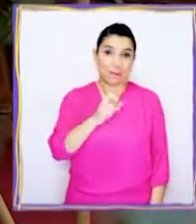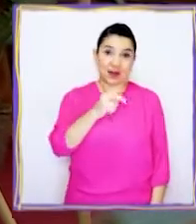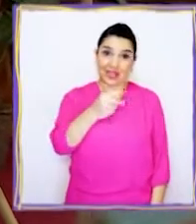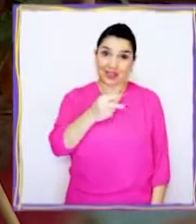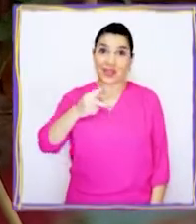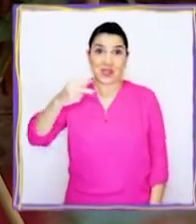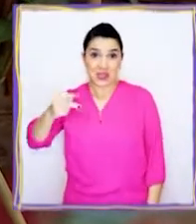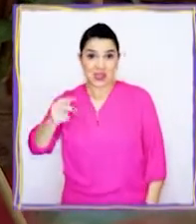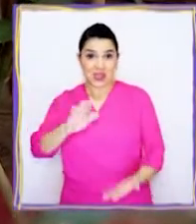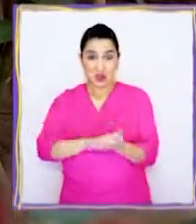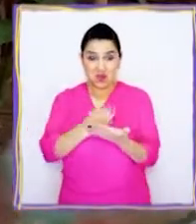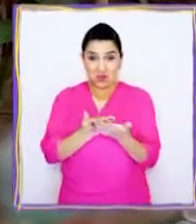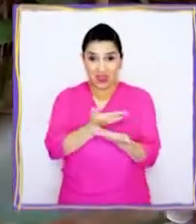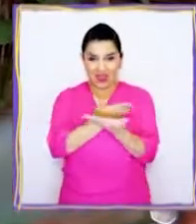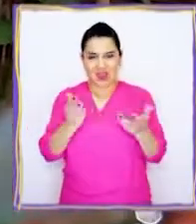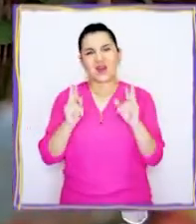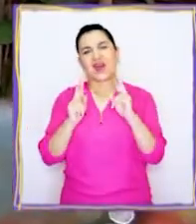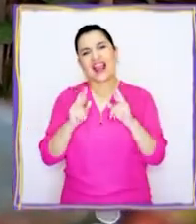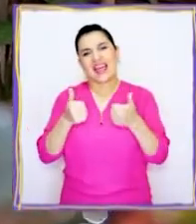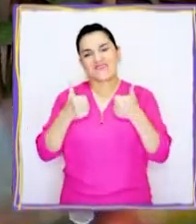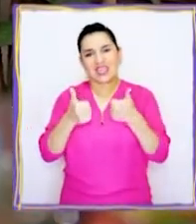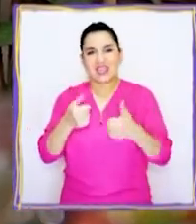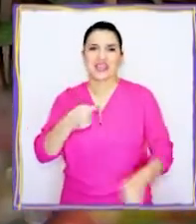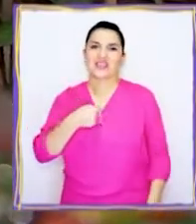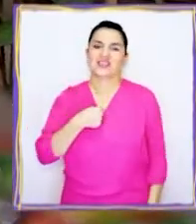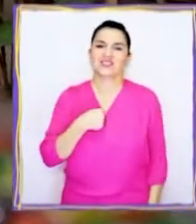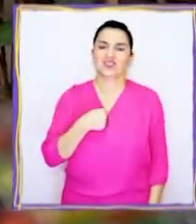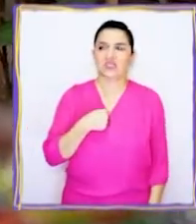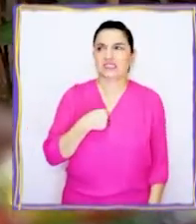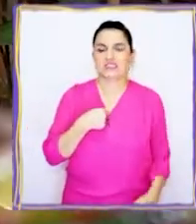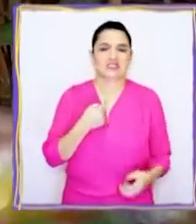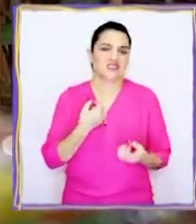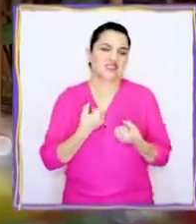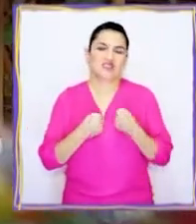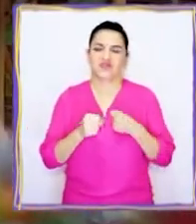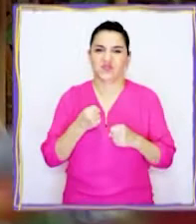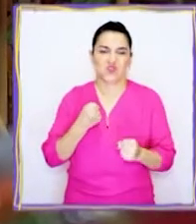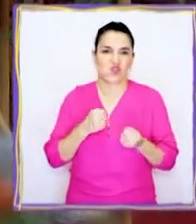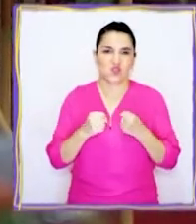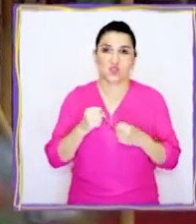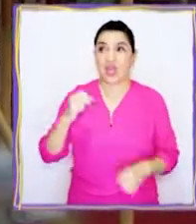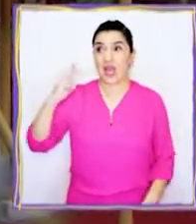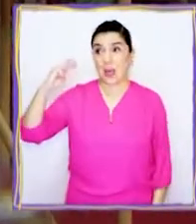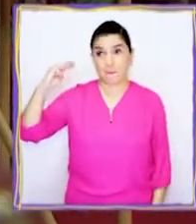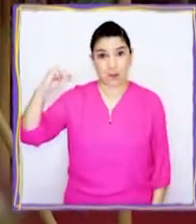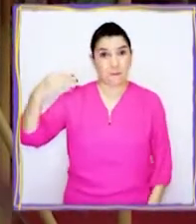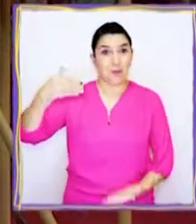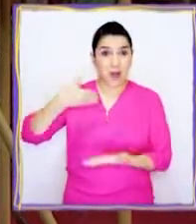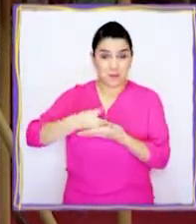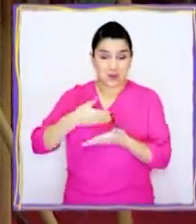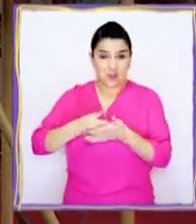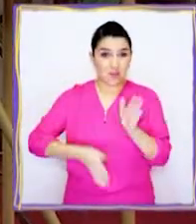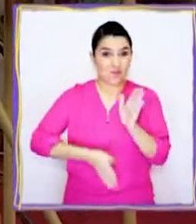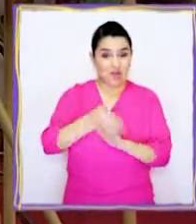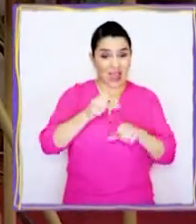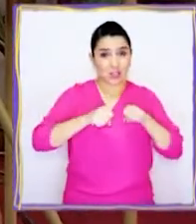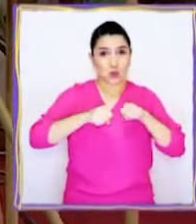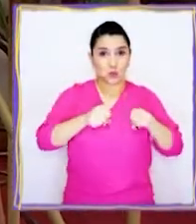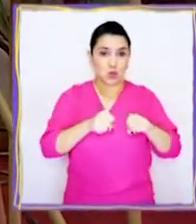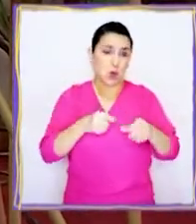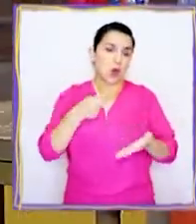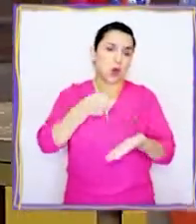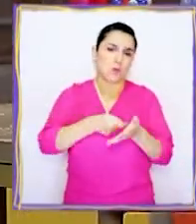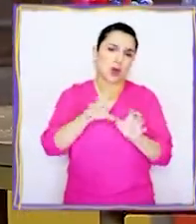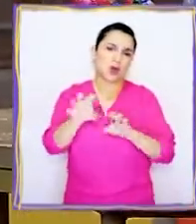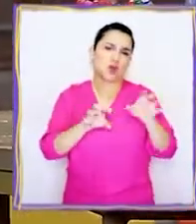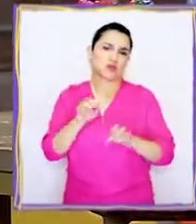Kinder, ¿cómo están? Espero que muy bien. Yo estoy un poco nerviosa. Mi mamá me pidió que fuera al supermercado a